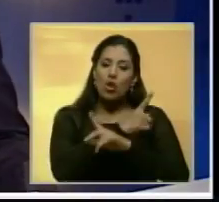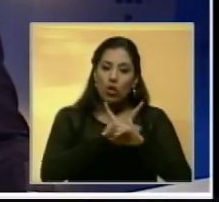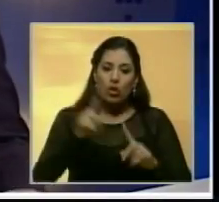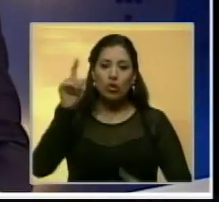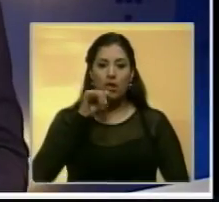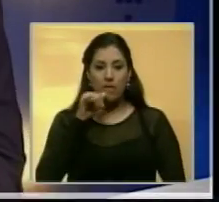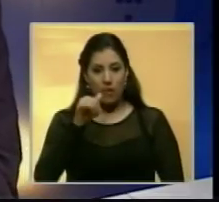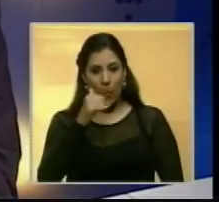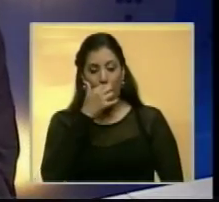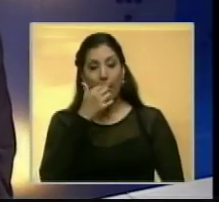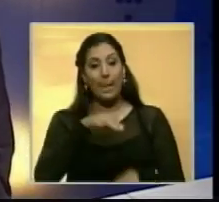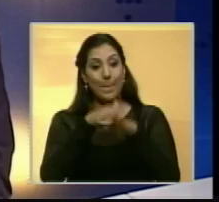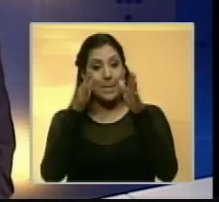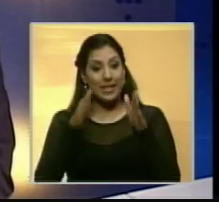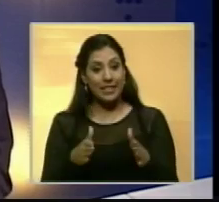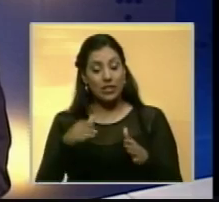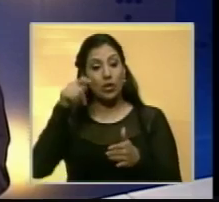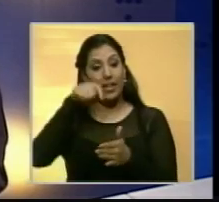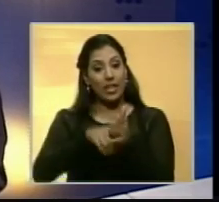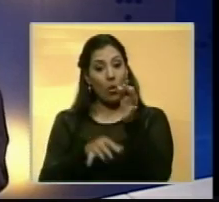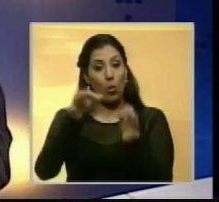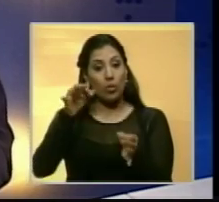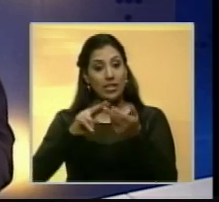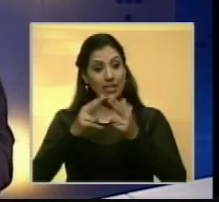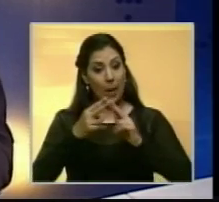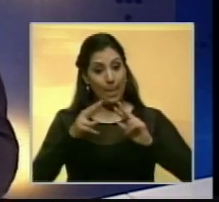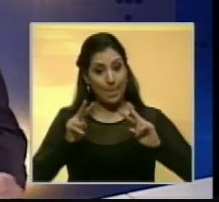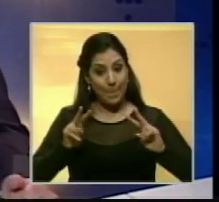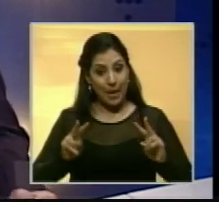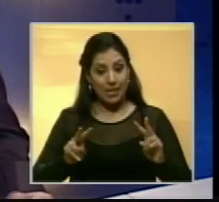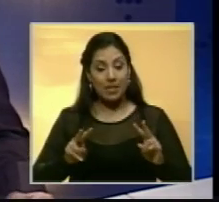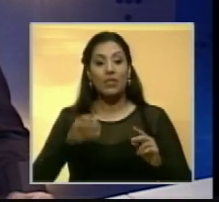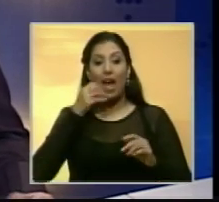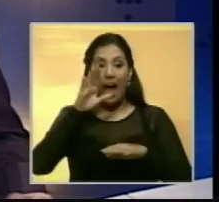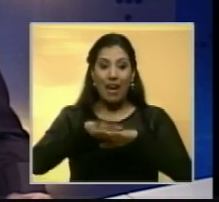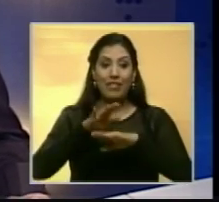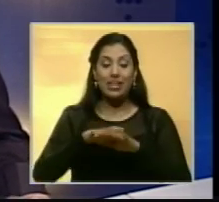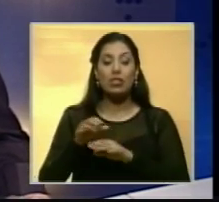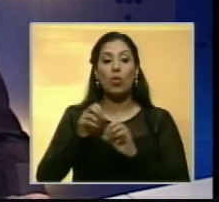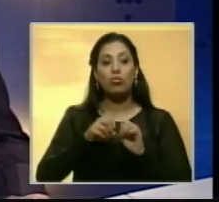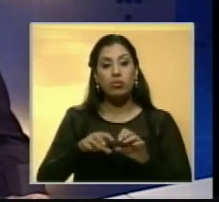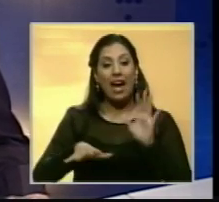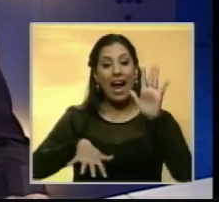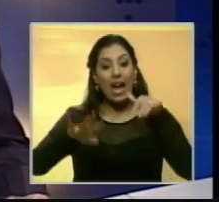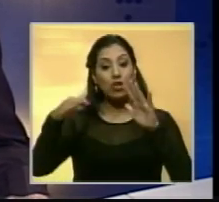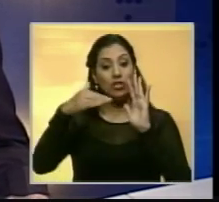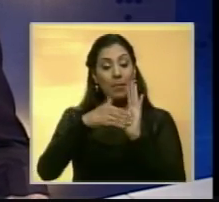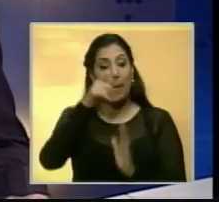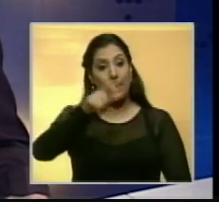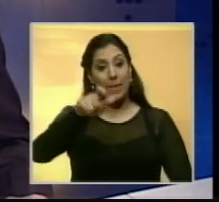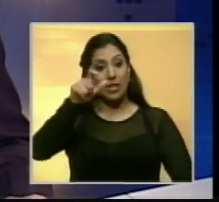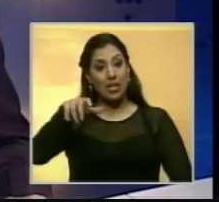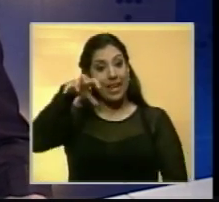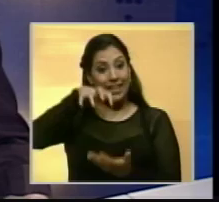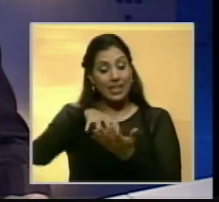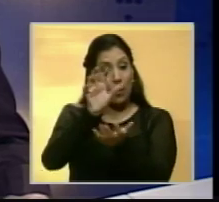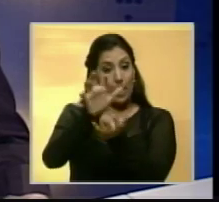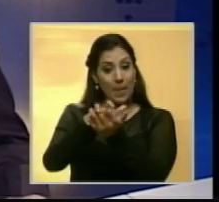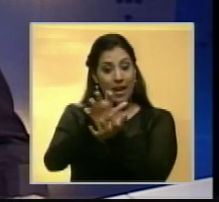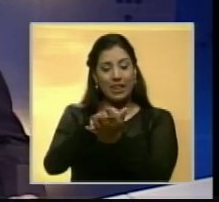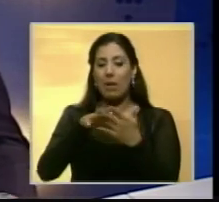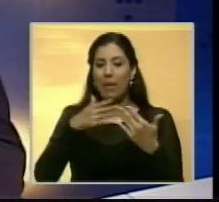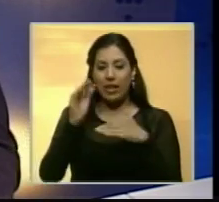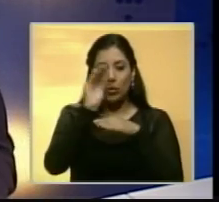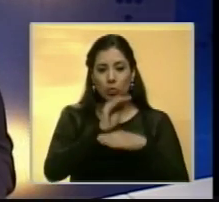otras informaciones, el ministro de Interior, Justicia y Paz, Néstor Reverol, anunció que serán desplegados 14.000 funcionarios en el estado Nueva Esparta